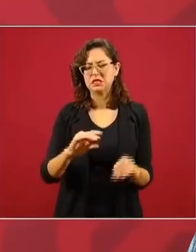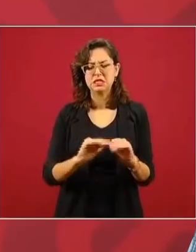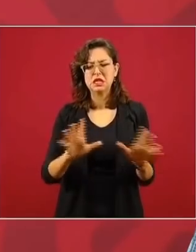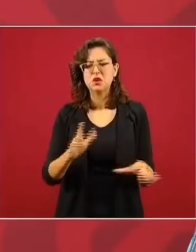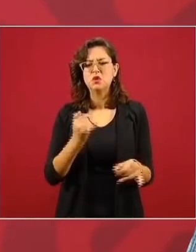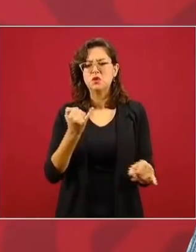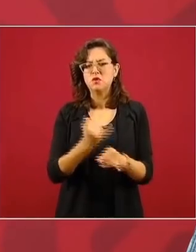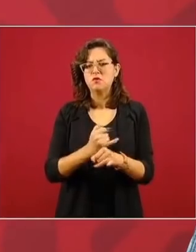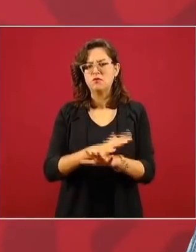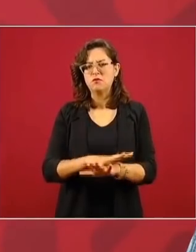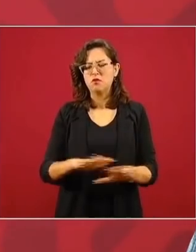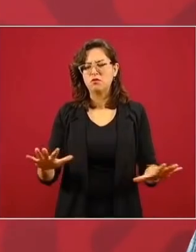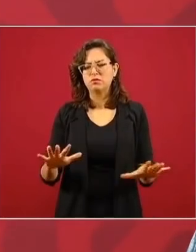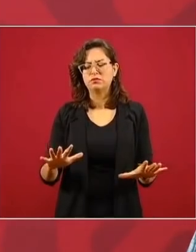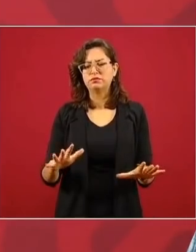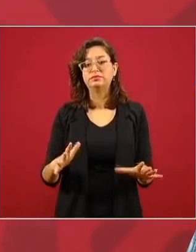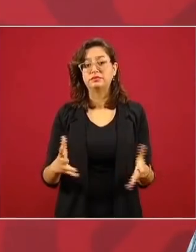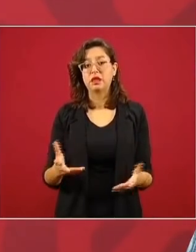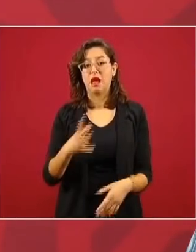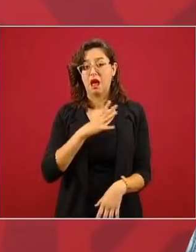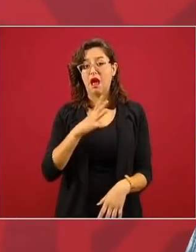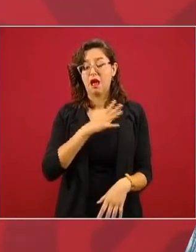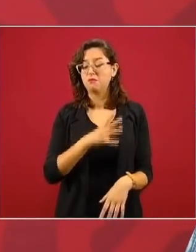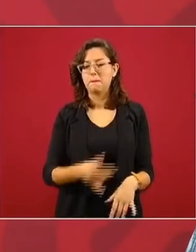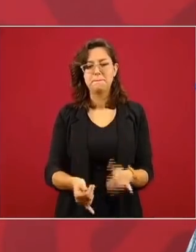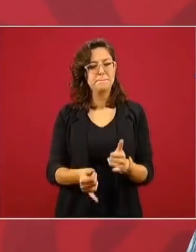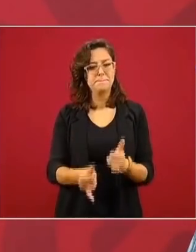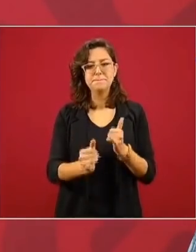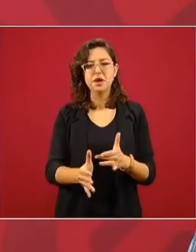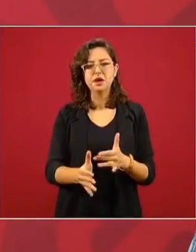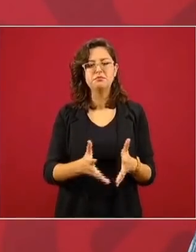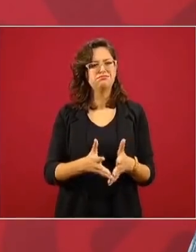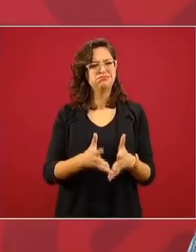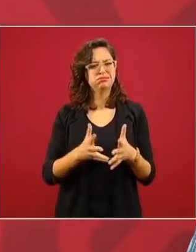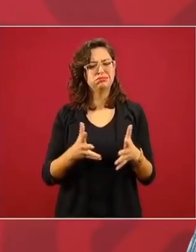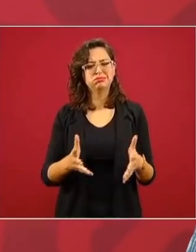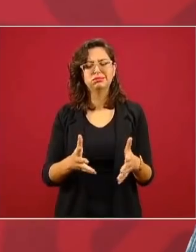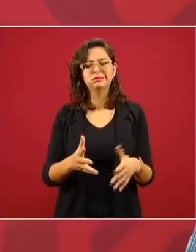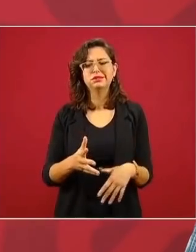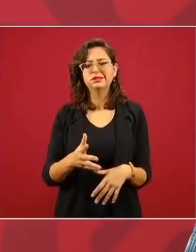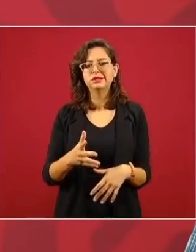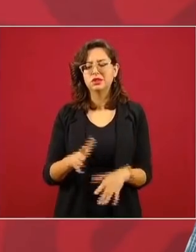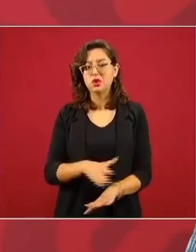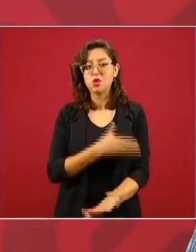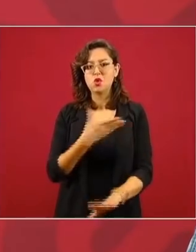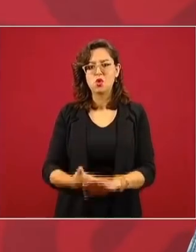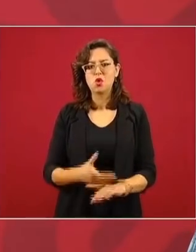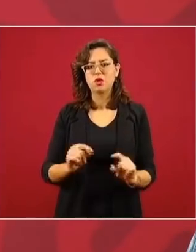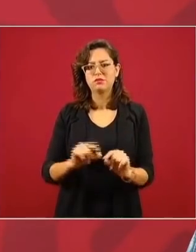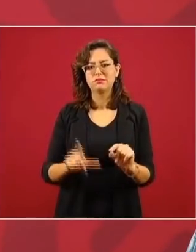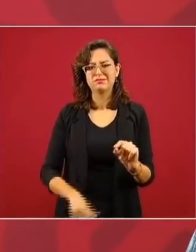de este gran fraude que se cometió a la nación